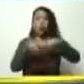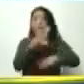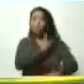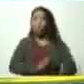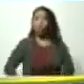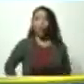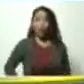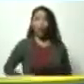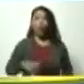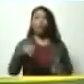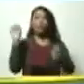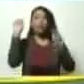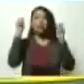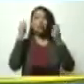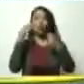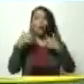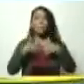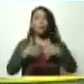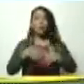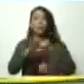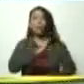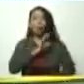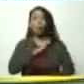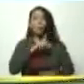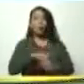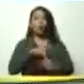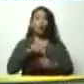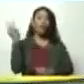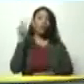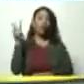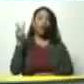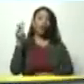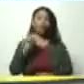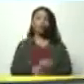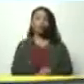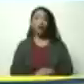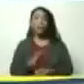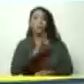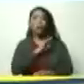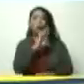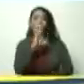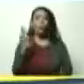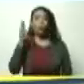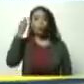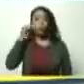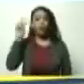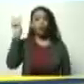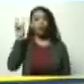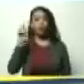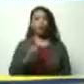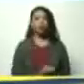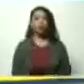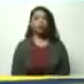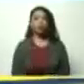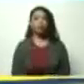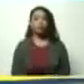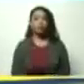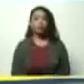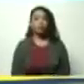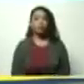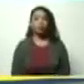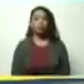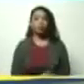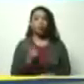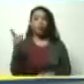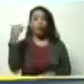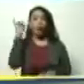dueño de CITGO es la empresa petrolera de Venezuela PDVSA es la República Bolivariana de Venezuela y la tienen